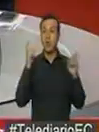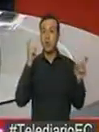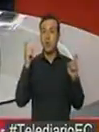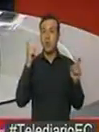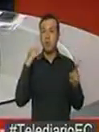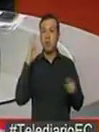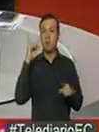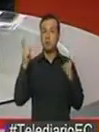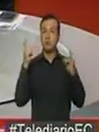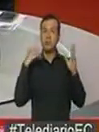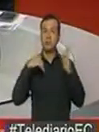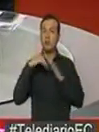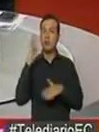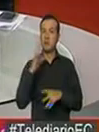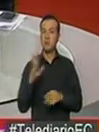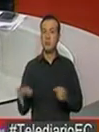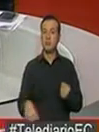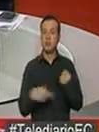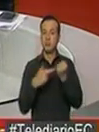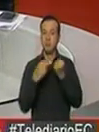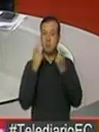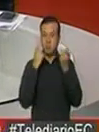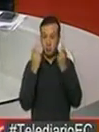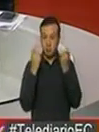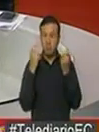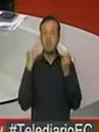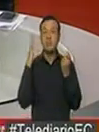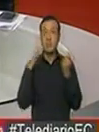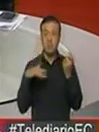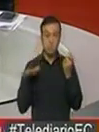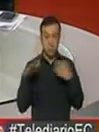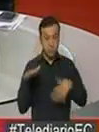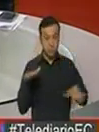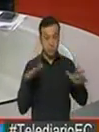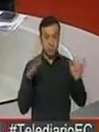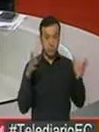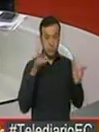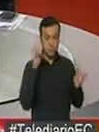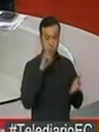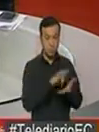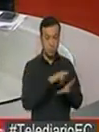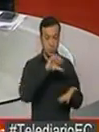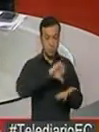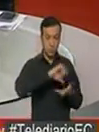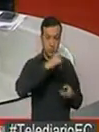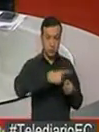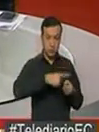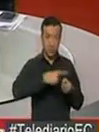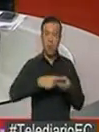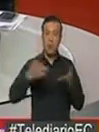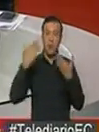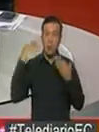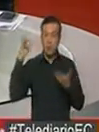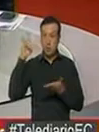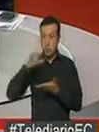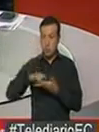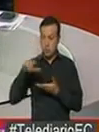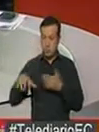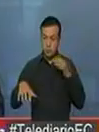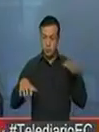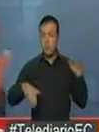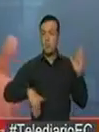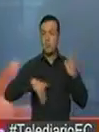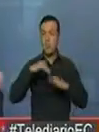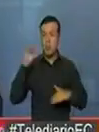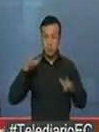un control mucho más reforzado y fuerte, sobre todo en los puertos, en los aeropuertos de la ciudad de Quito y Guayaquil, por donde principalmente ingresa